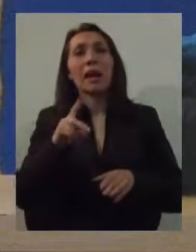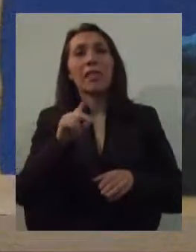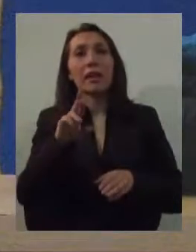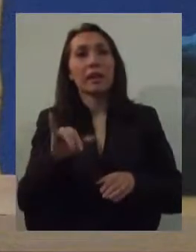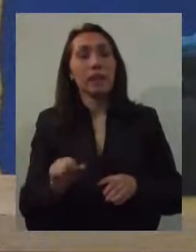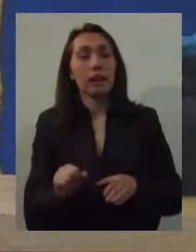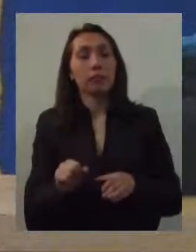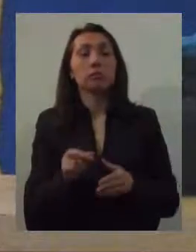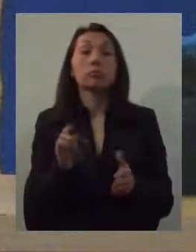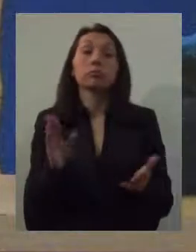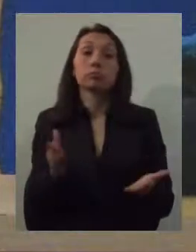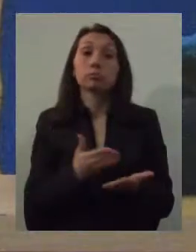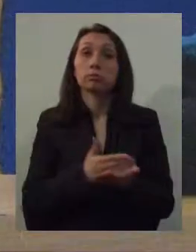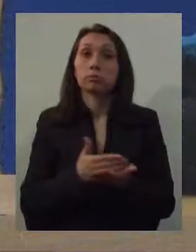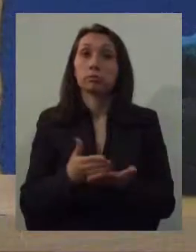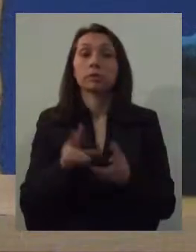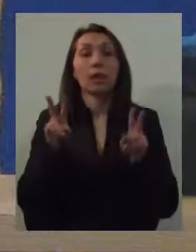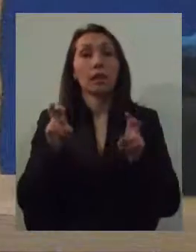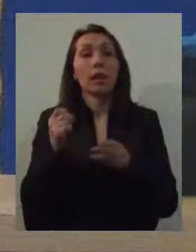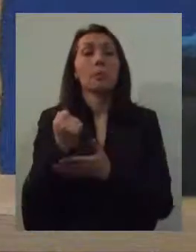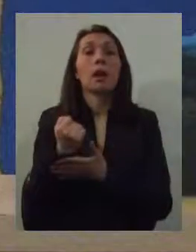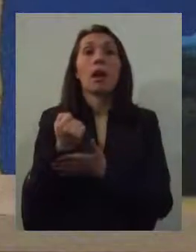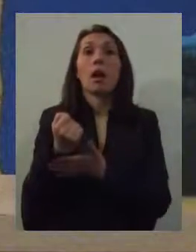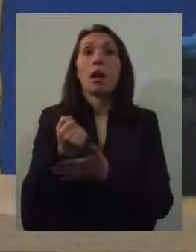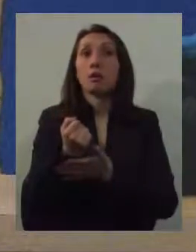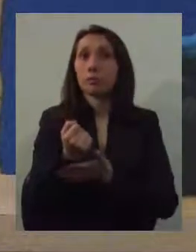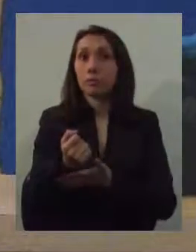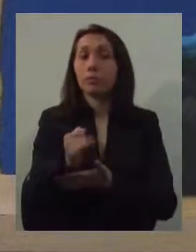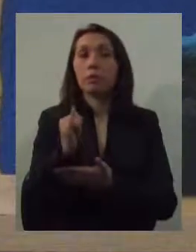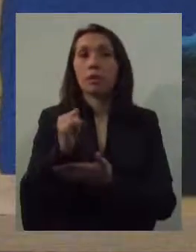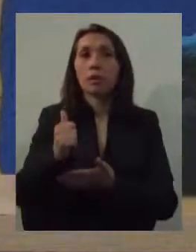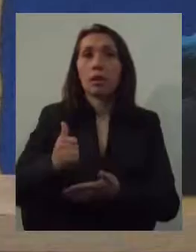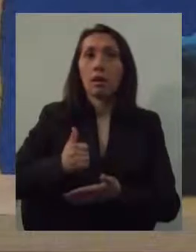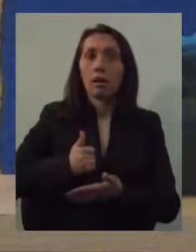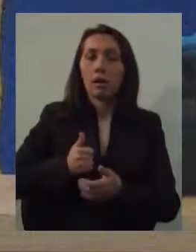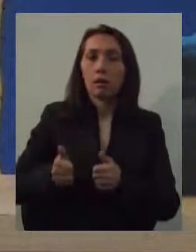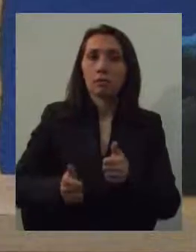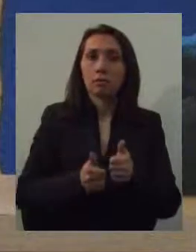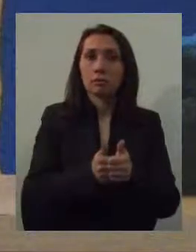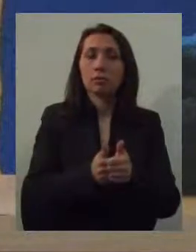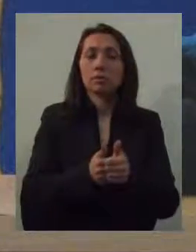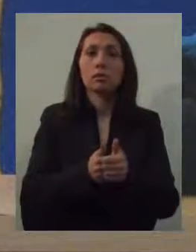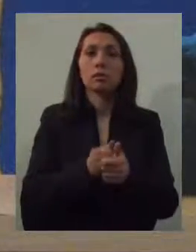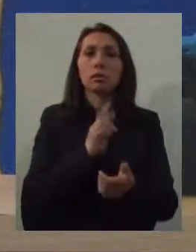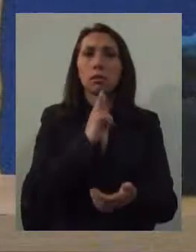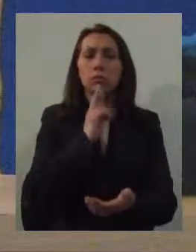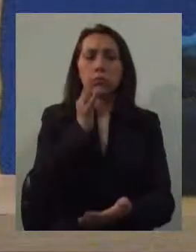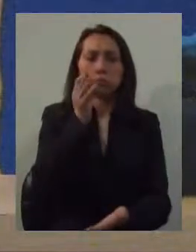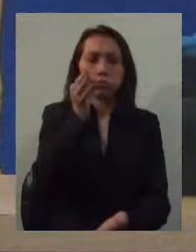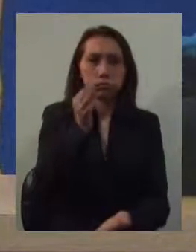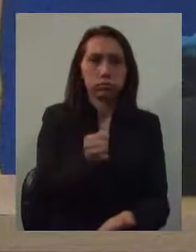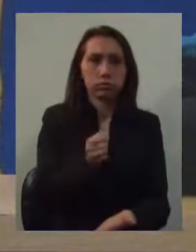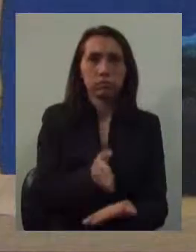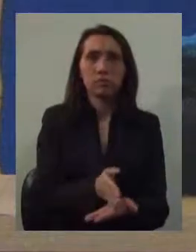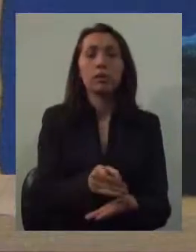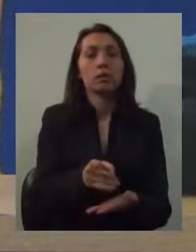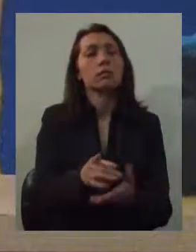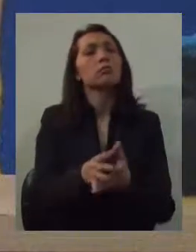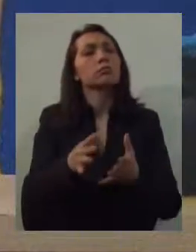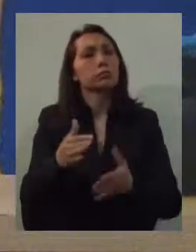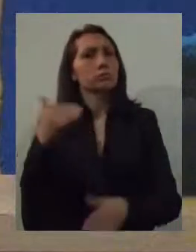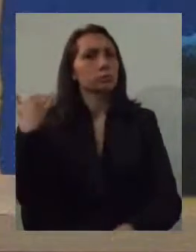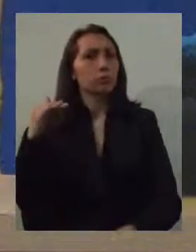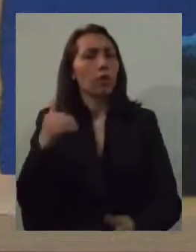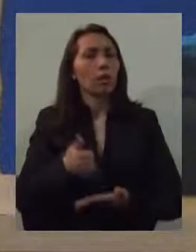Por lo tanto, el tema de la cooperación y asistencia jurisdiccional adquiere una gran